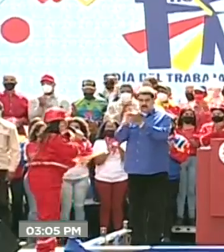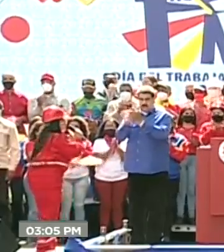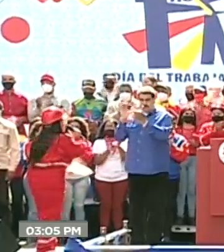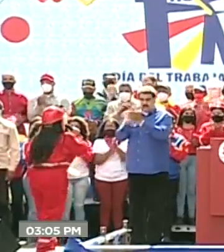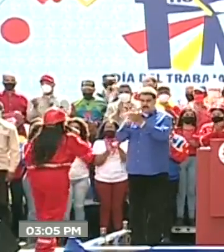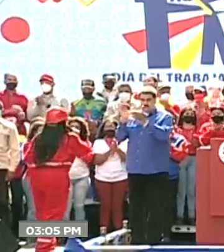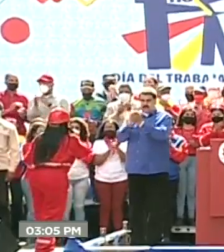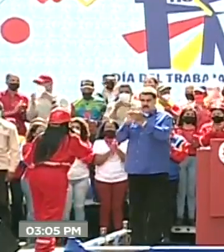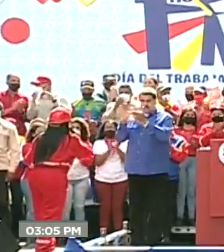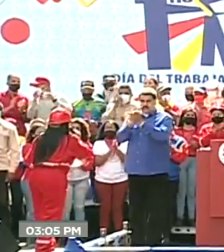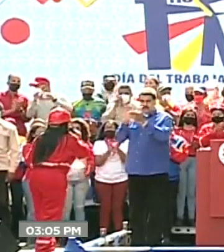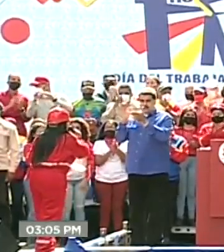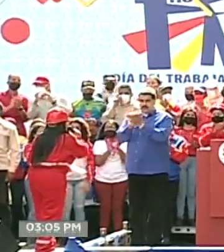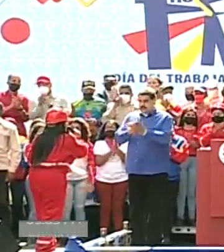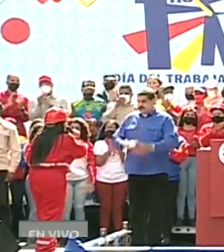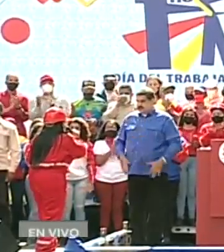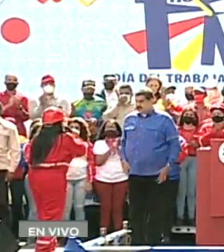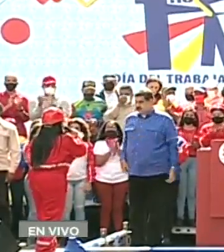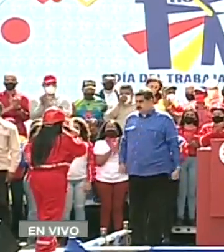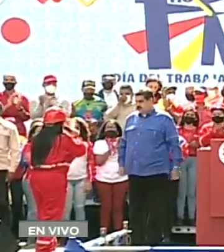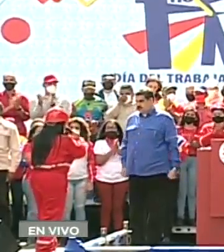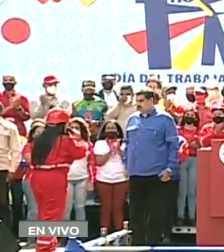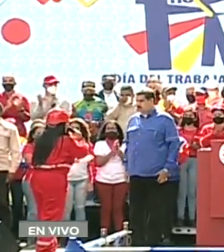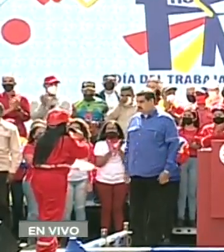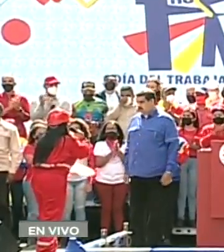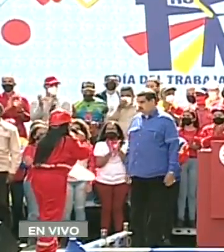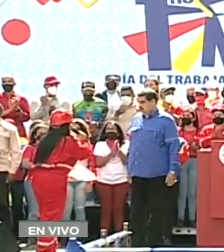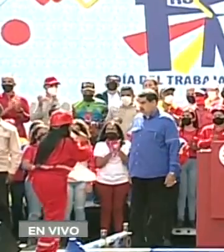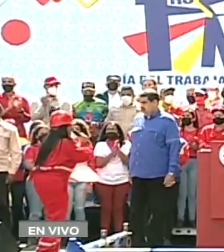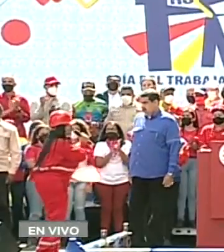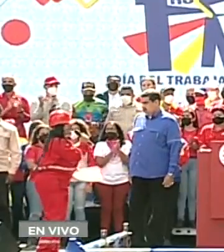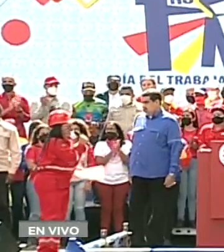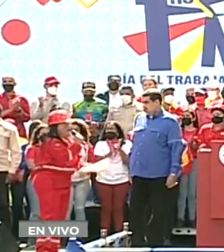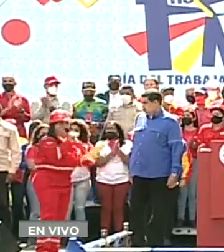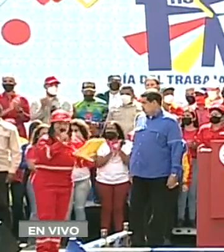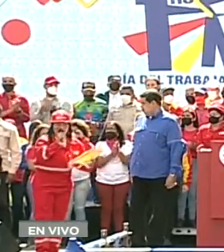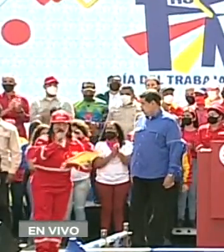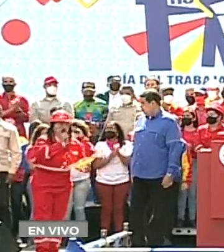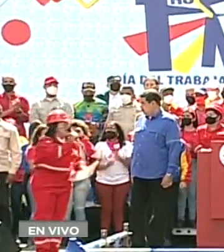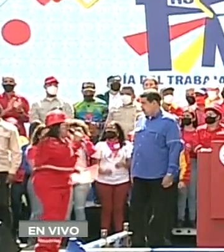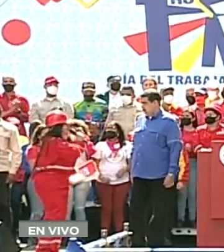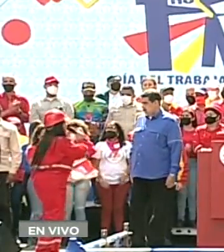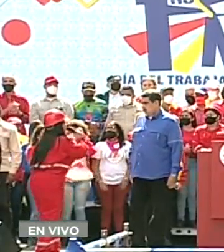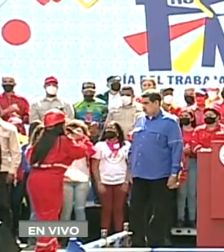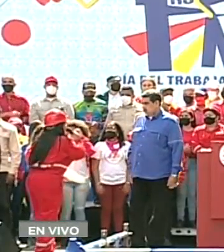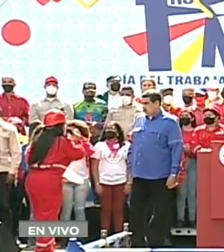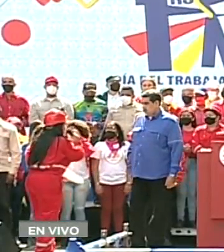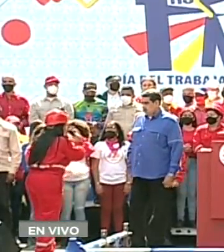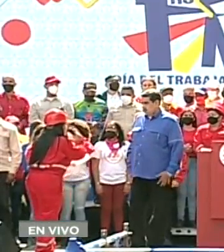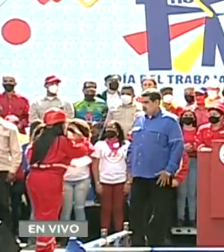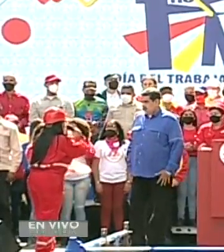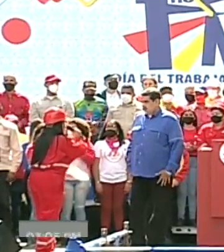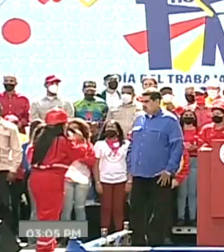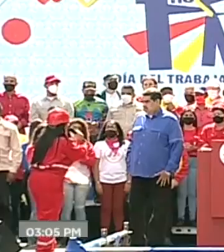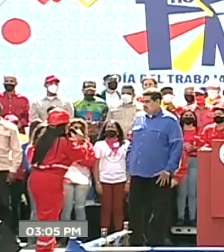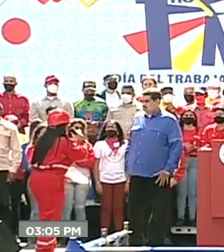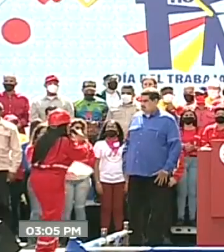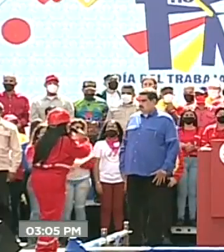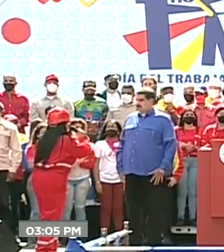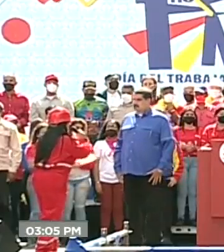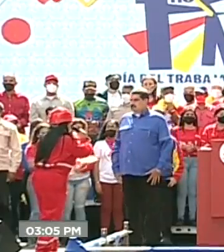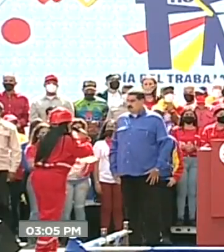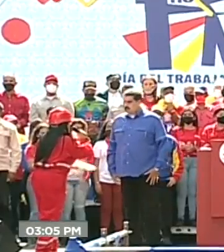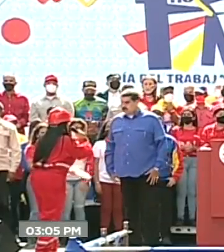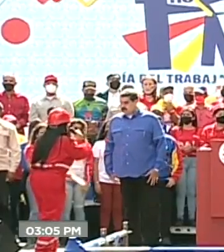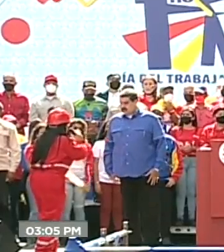liderar y gobernar y llevar las riendas de una base en medio de una guerra